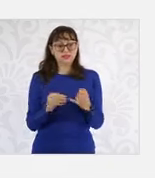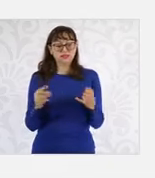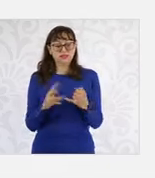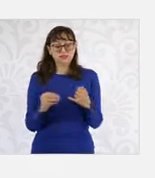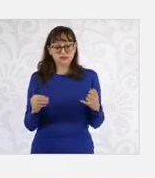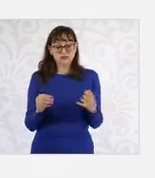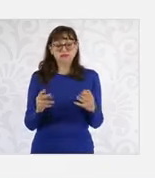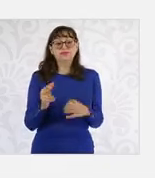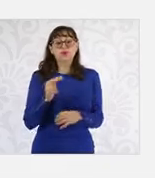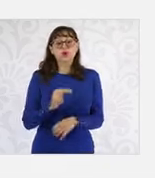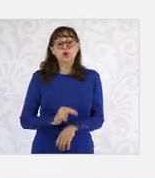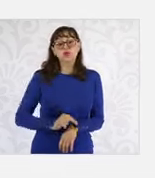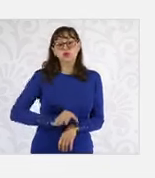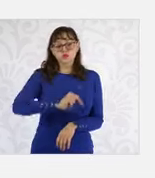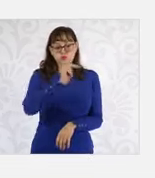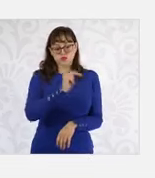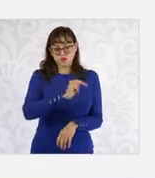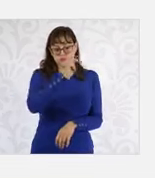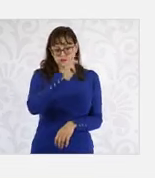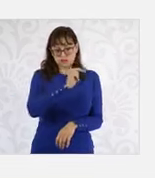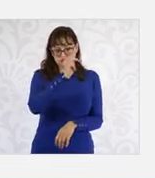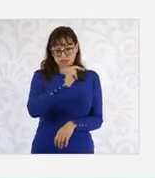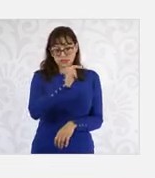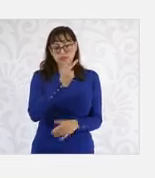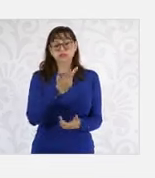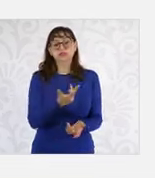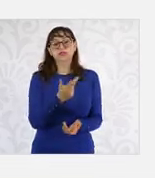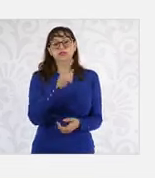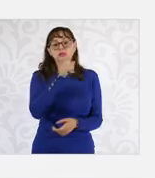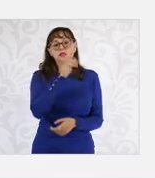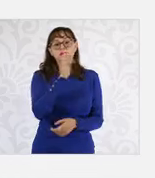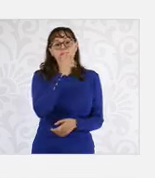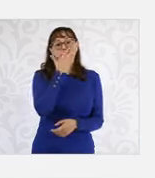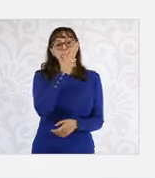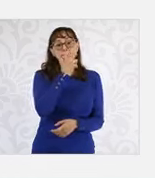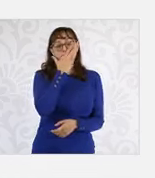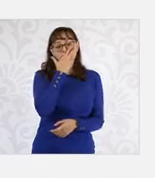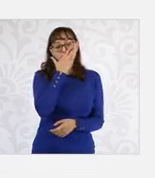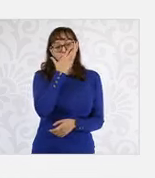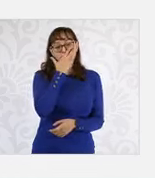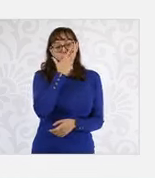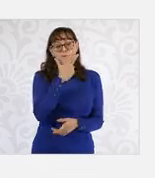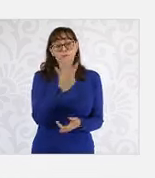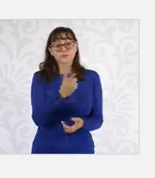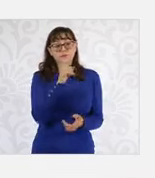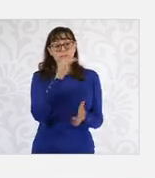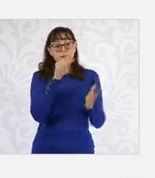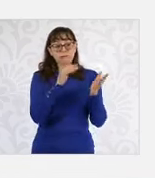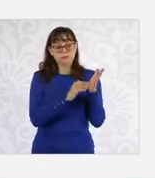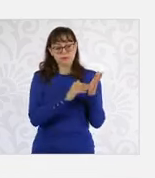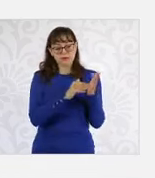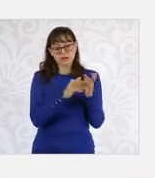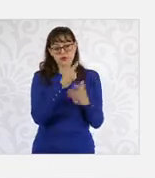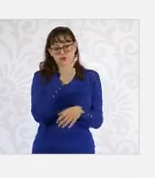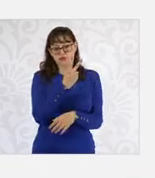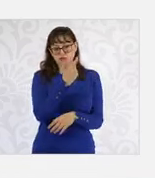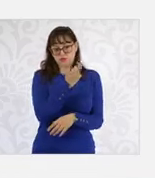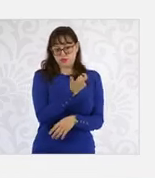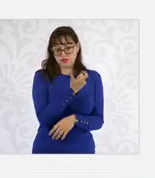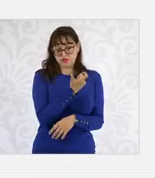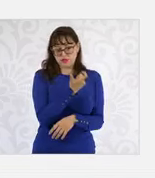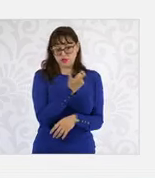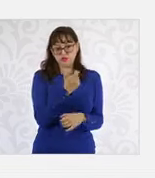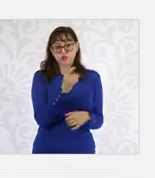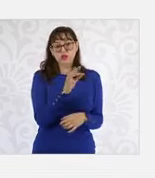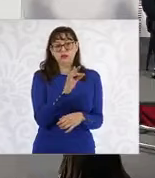en Zona Norte, S-Mart, sucursal Fuentes Mares, en la ciudad de Chihuahua, con un costo de 1.002 pesos con